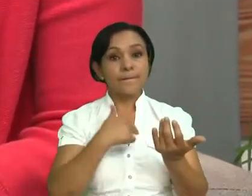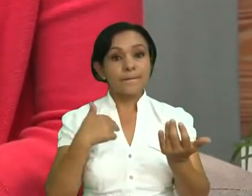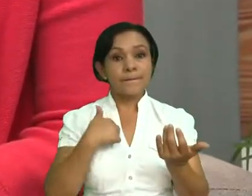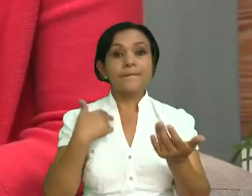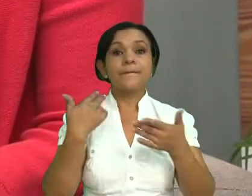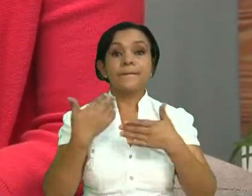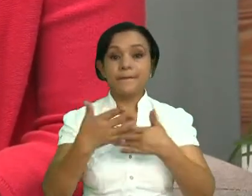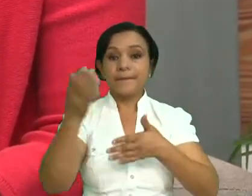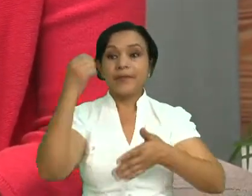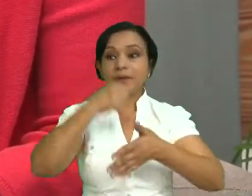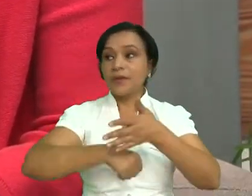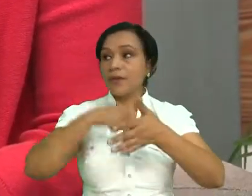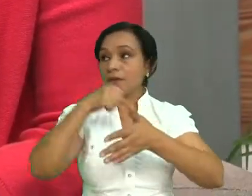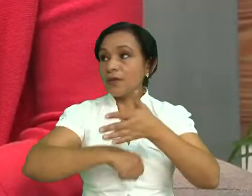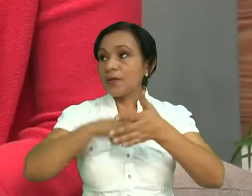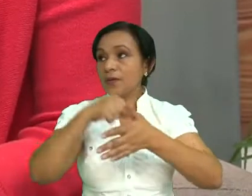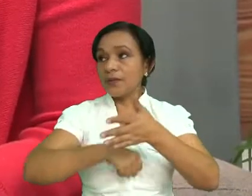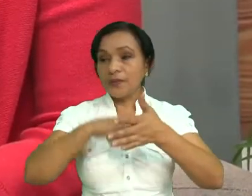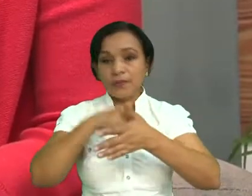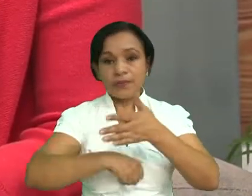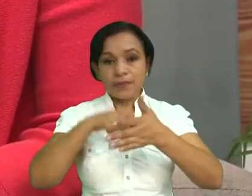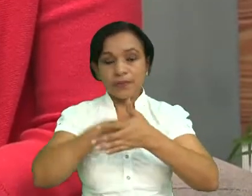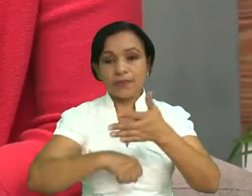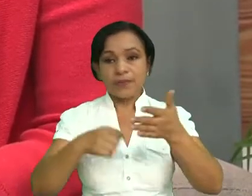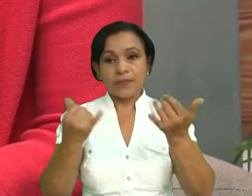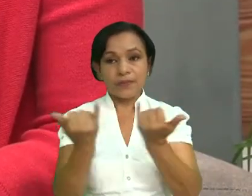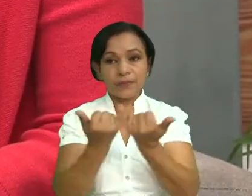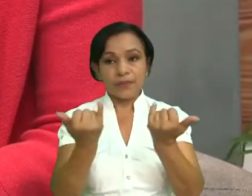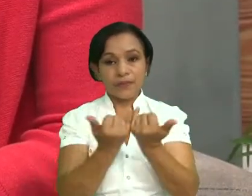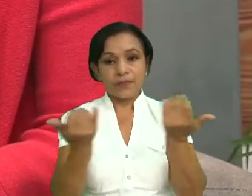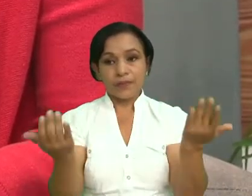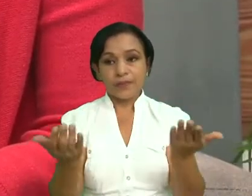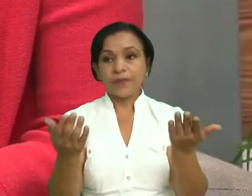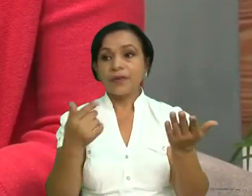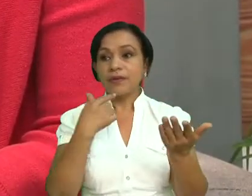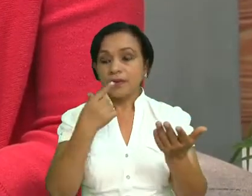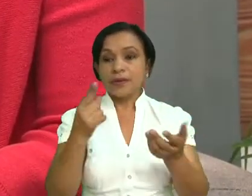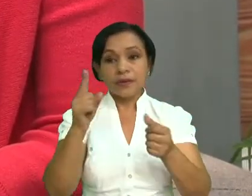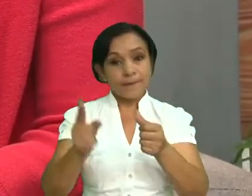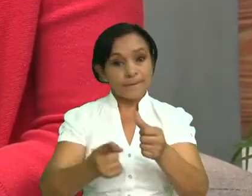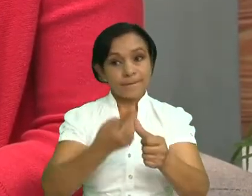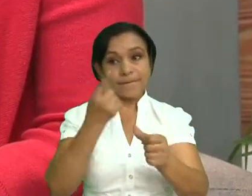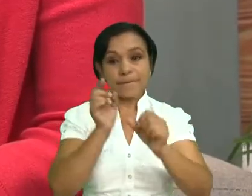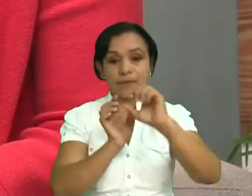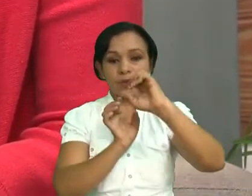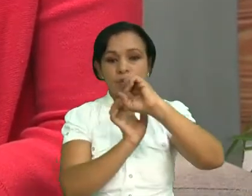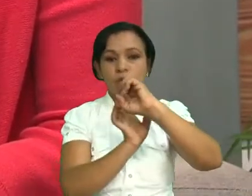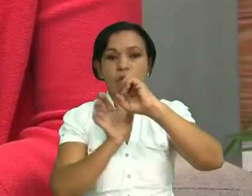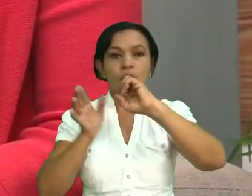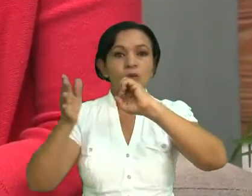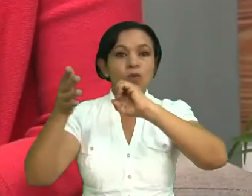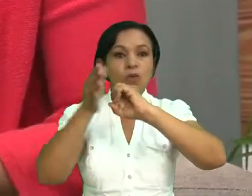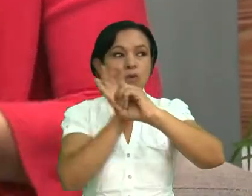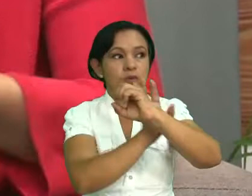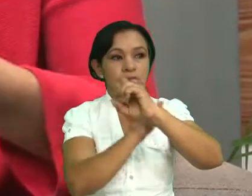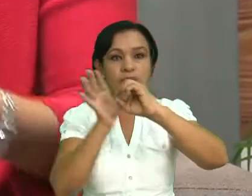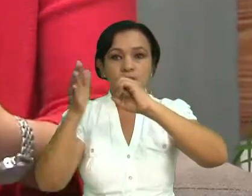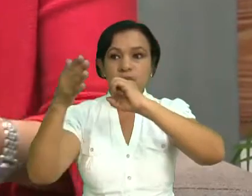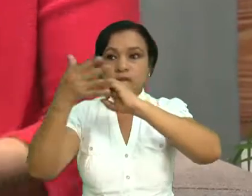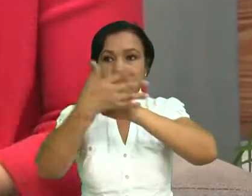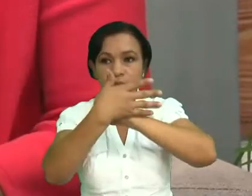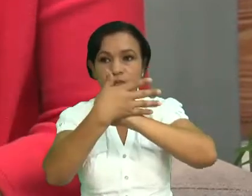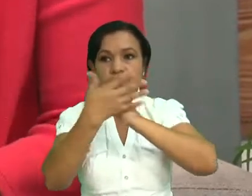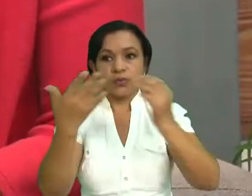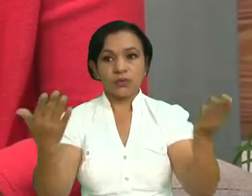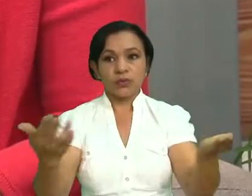el esfuerzo, desde que anunció nuestra vicepresidenta, la compañera Rosario, el primer caso de coronavirus, nosotros nos volcamos,